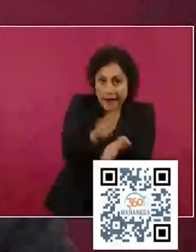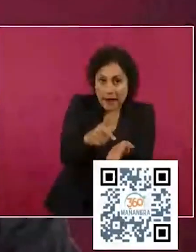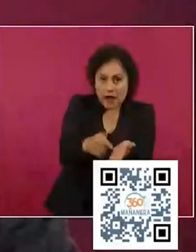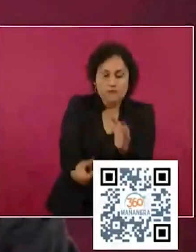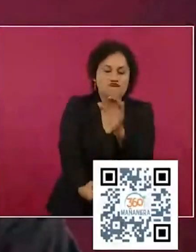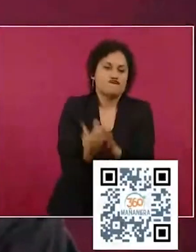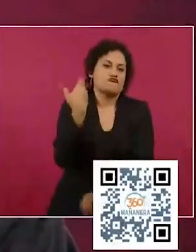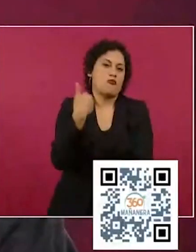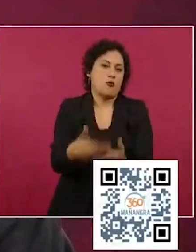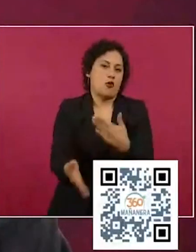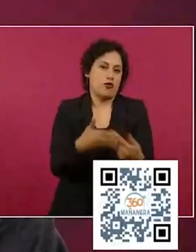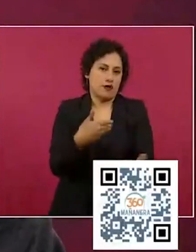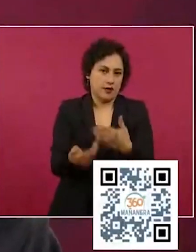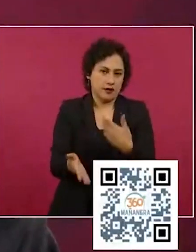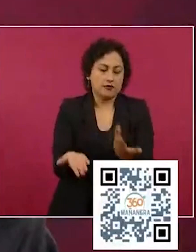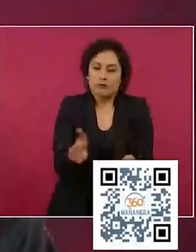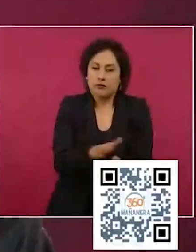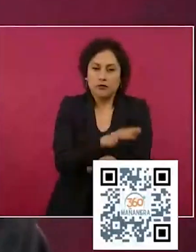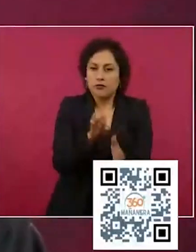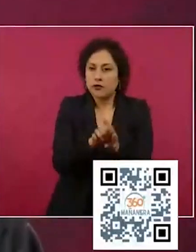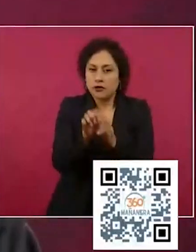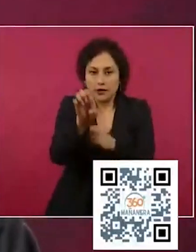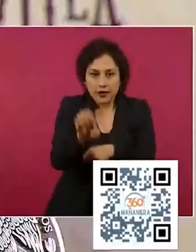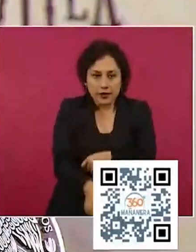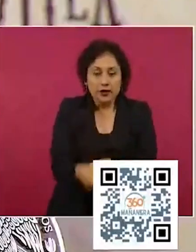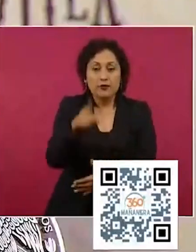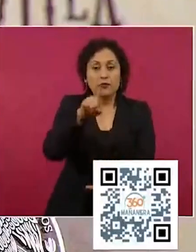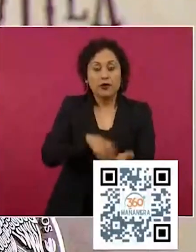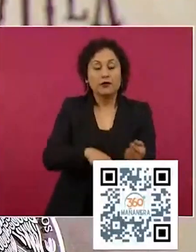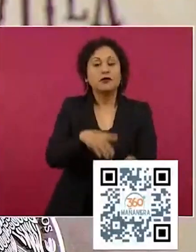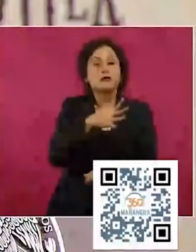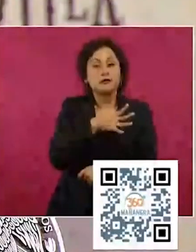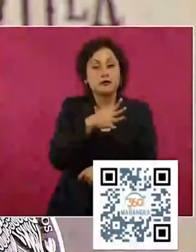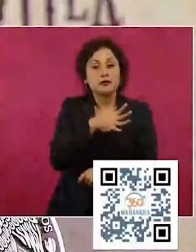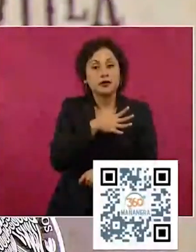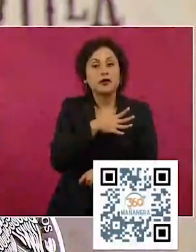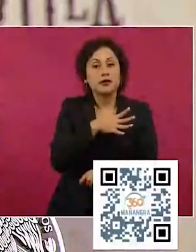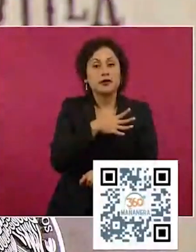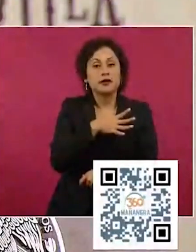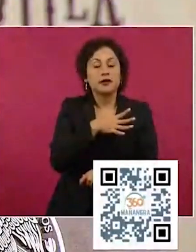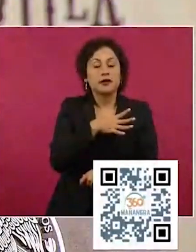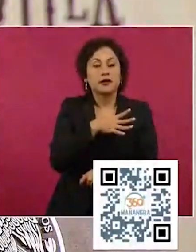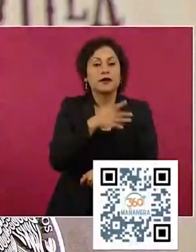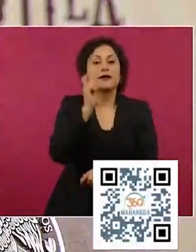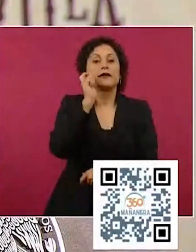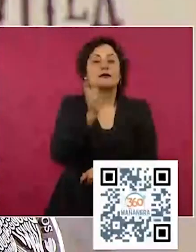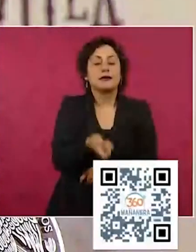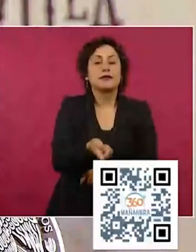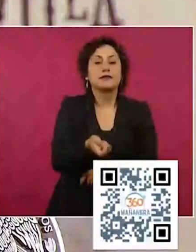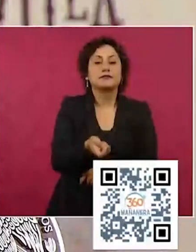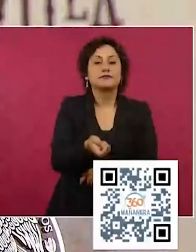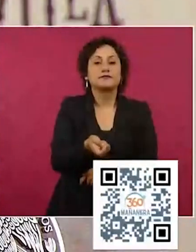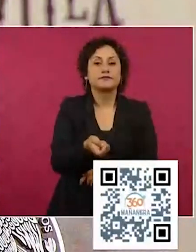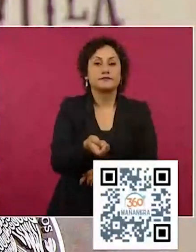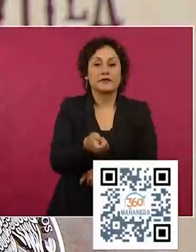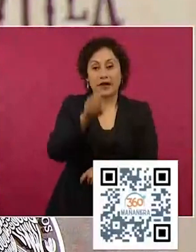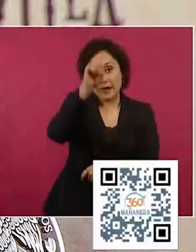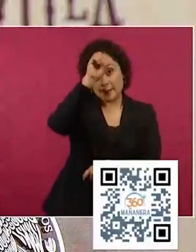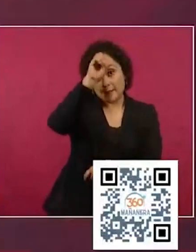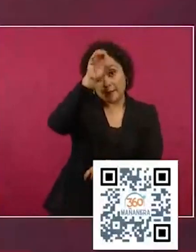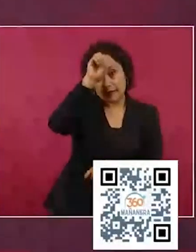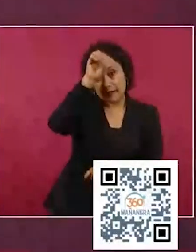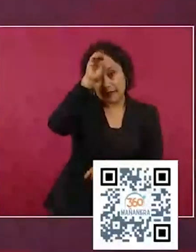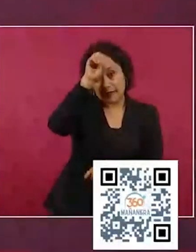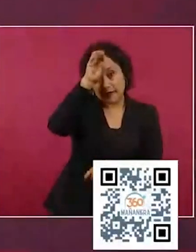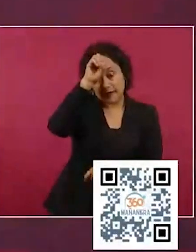entre otras cosas Deja muy en claro que ya pierde el carácter de precedente la actividad minera